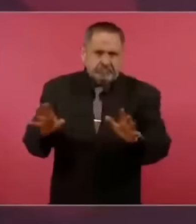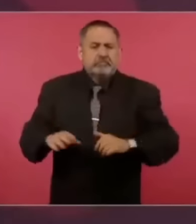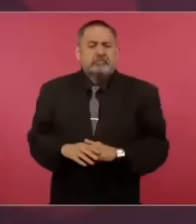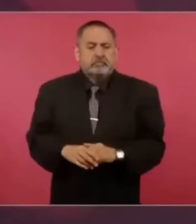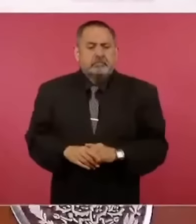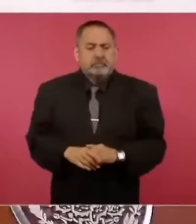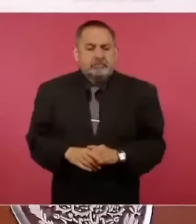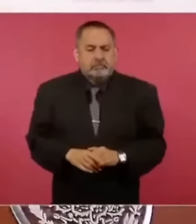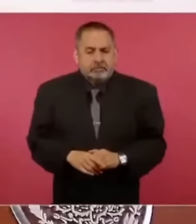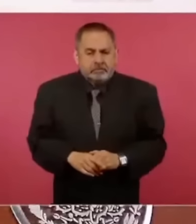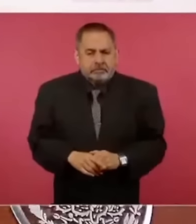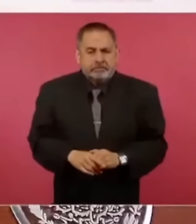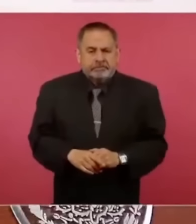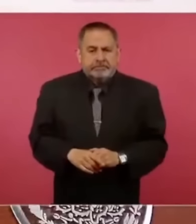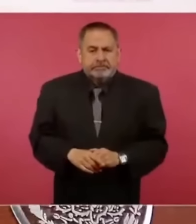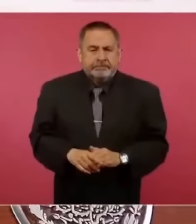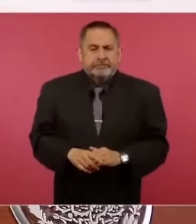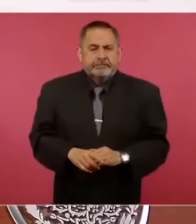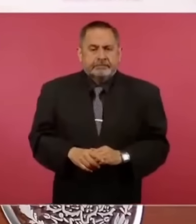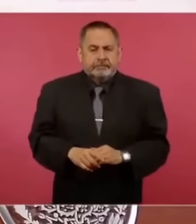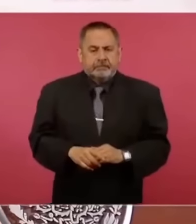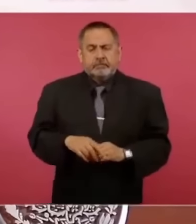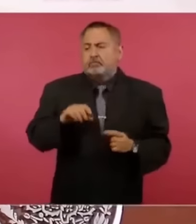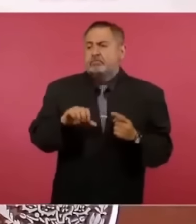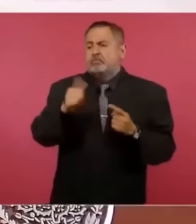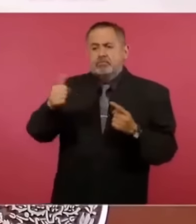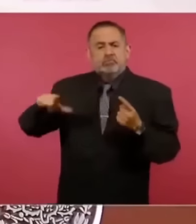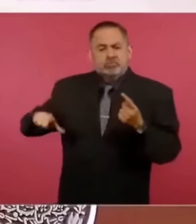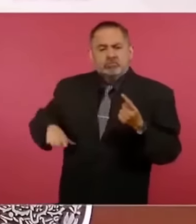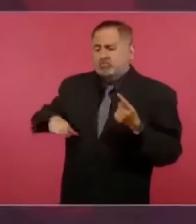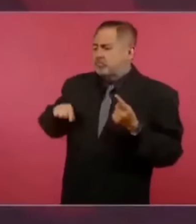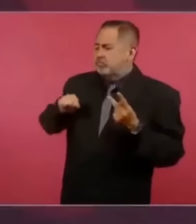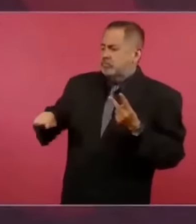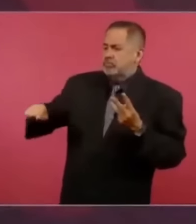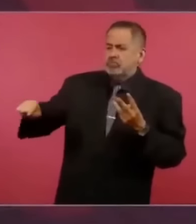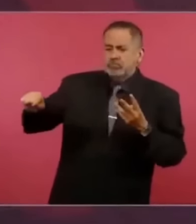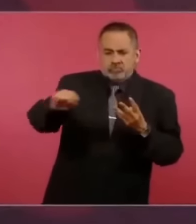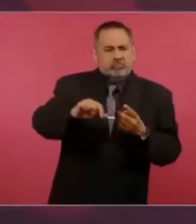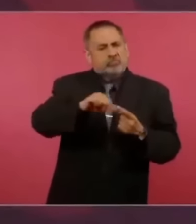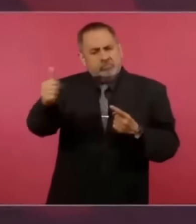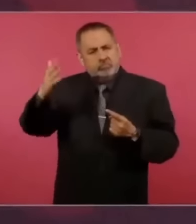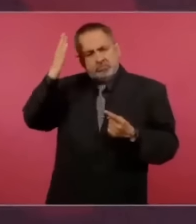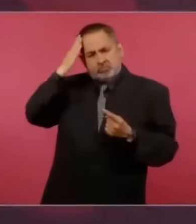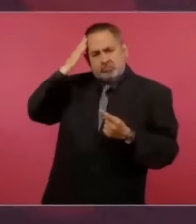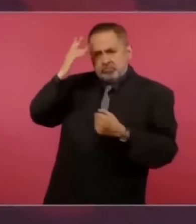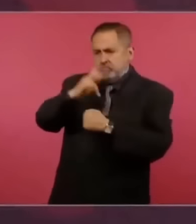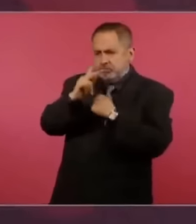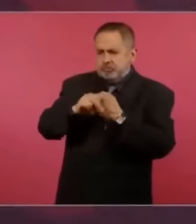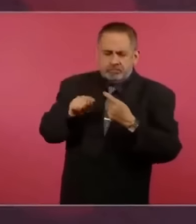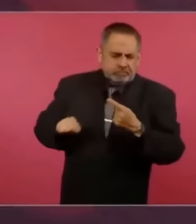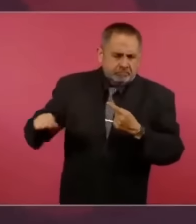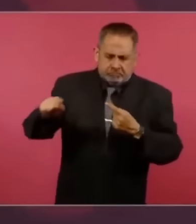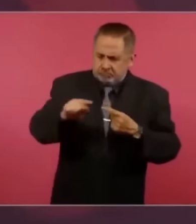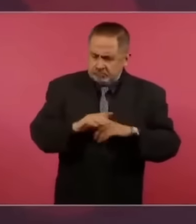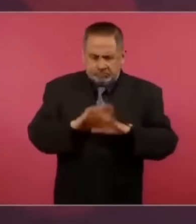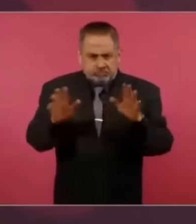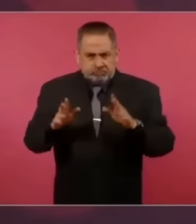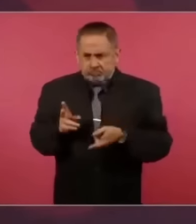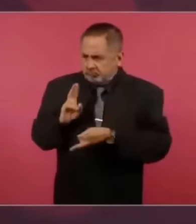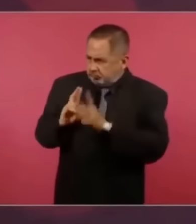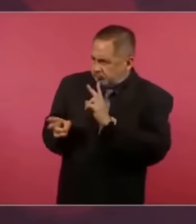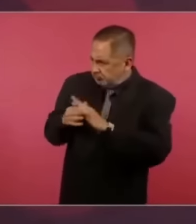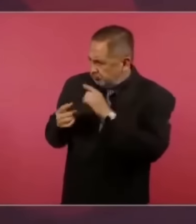por iniciativa de otros gobiernos y dirigentes, se les ha